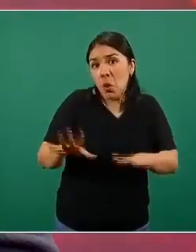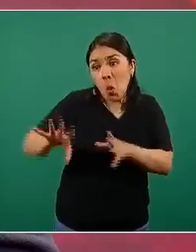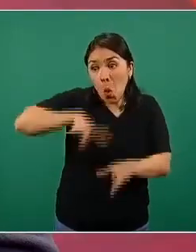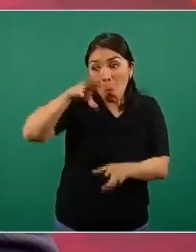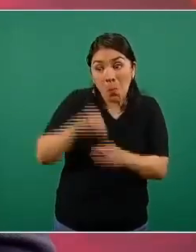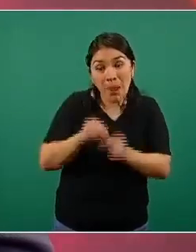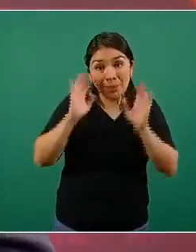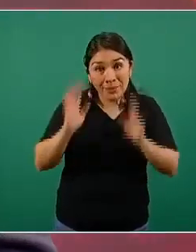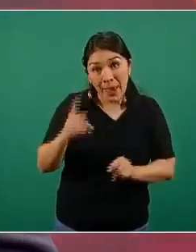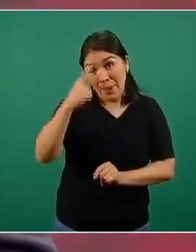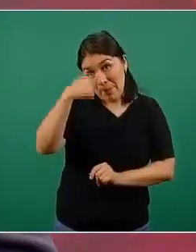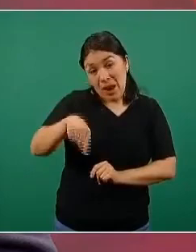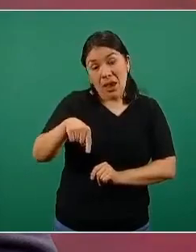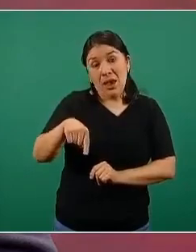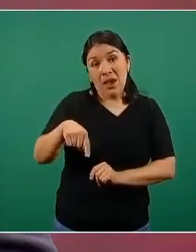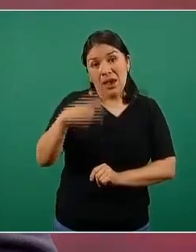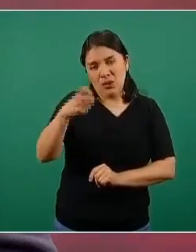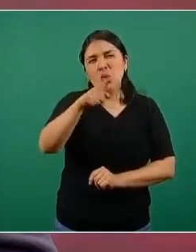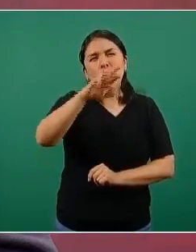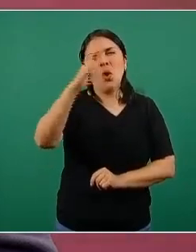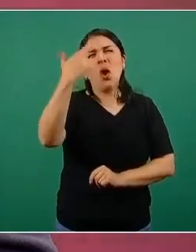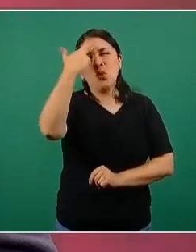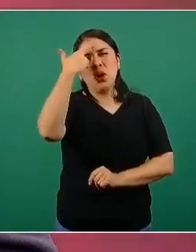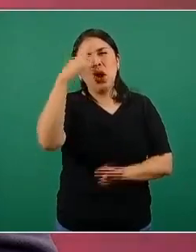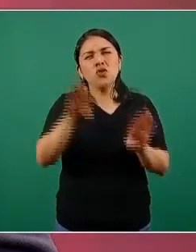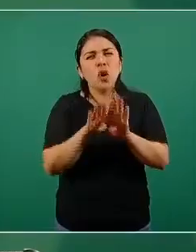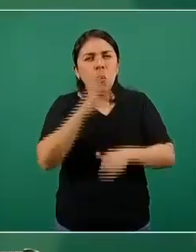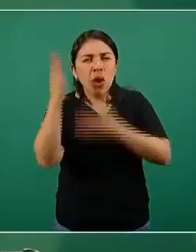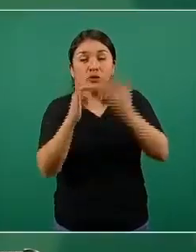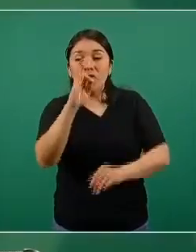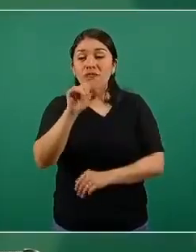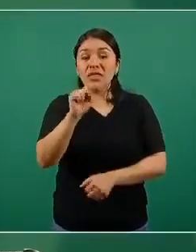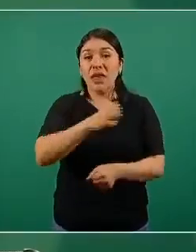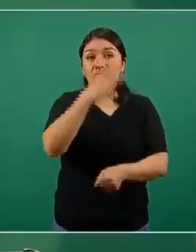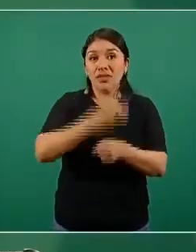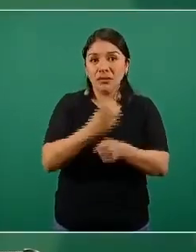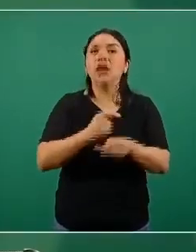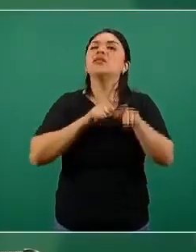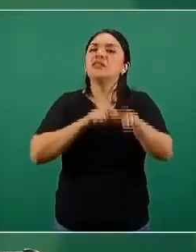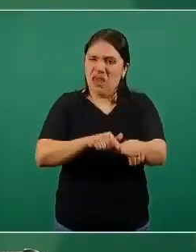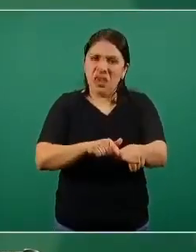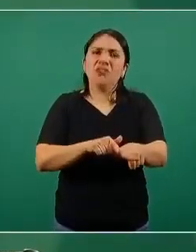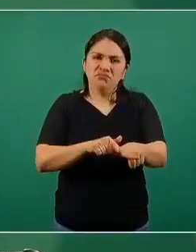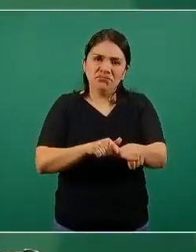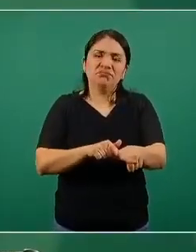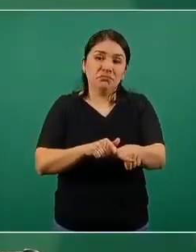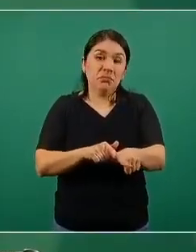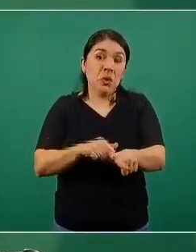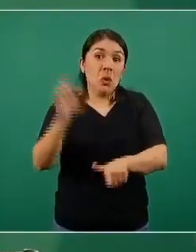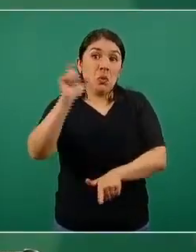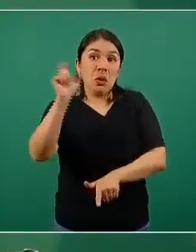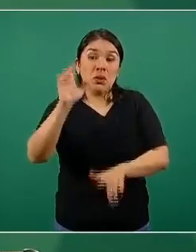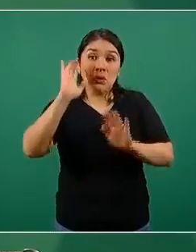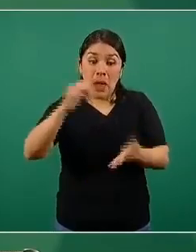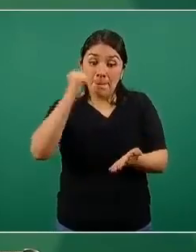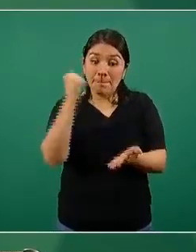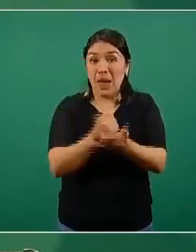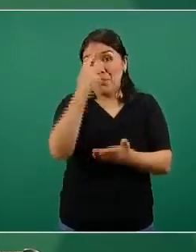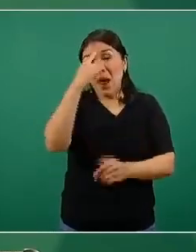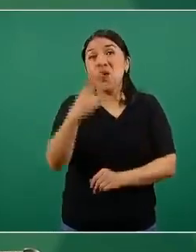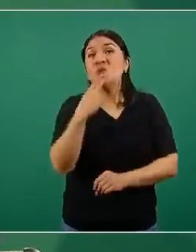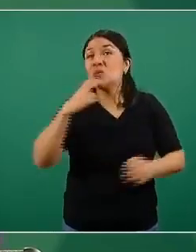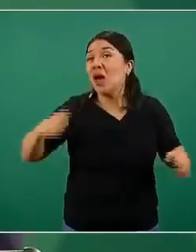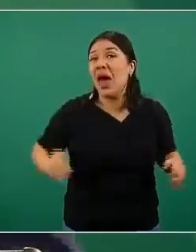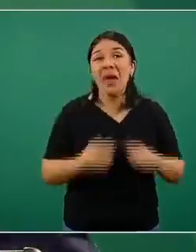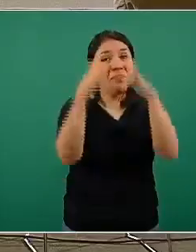completos también recuerden, los estudios de fase 3 continúan, la aprobación para uso de emergencia